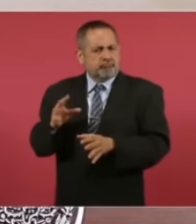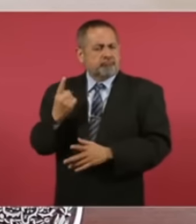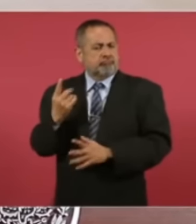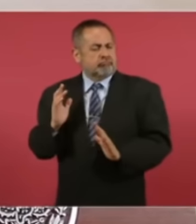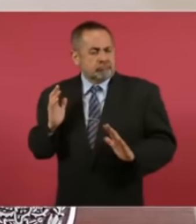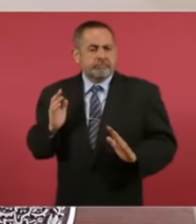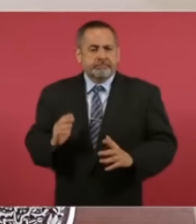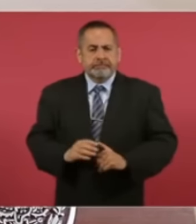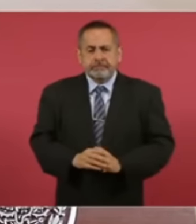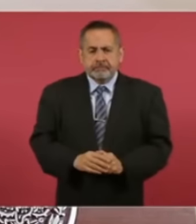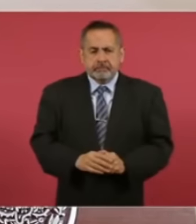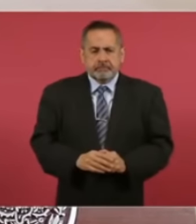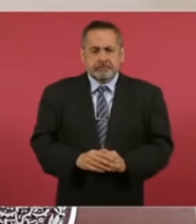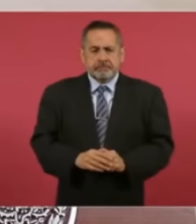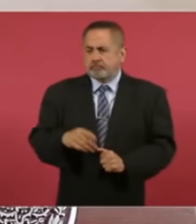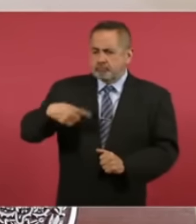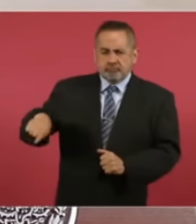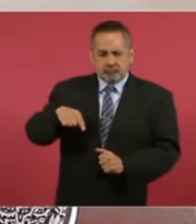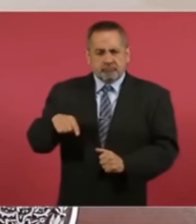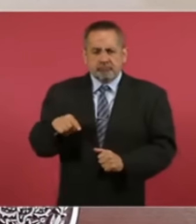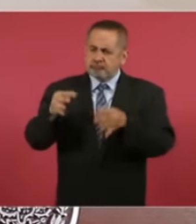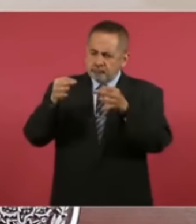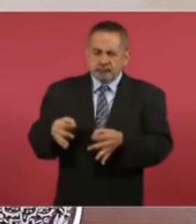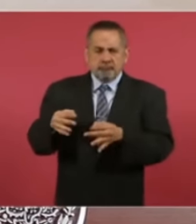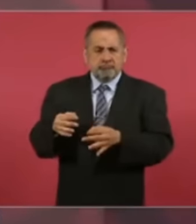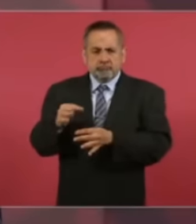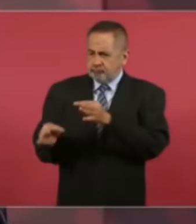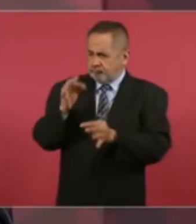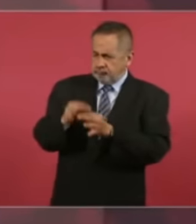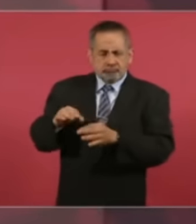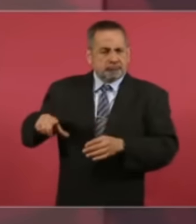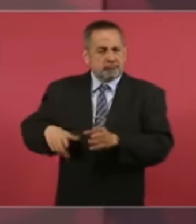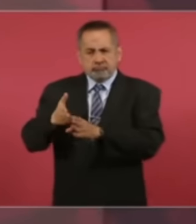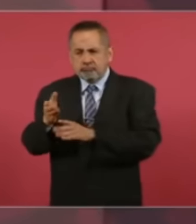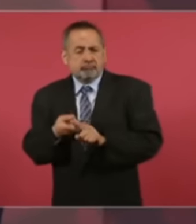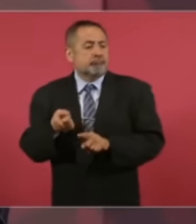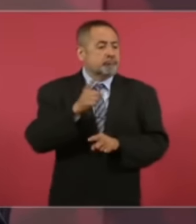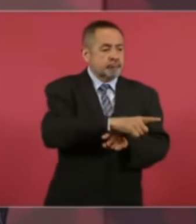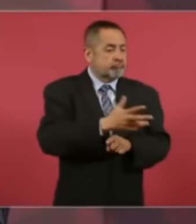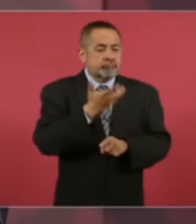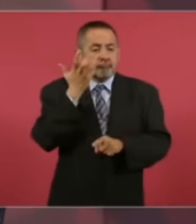de hecho, como era antes, y otro de derecho.